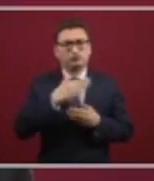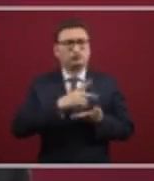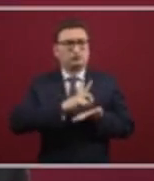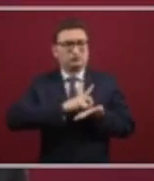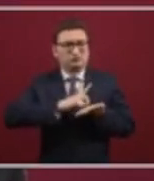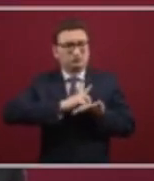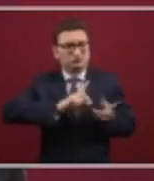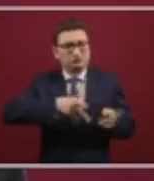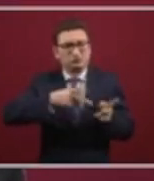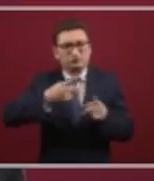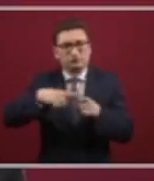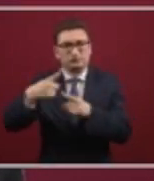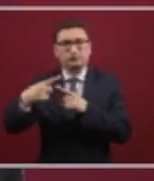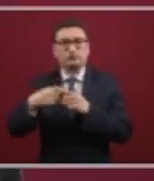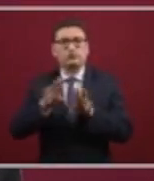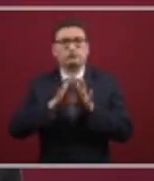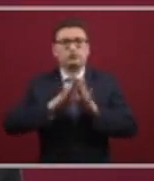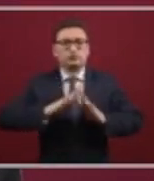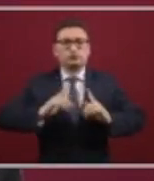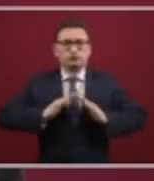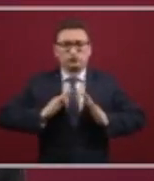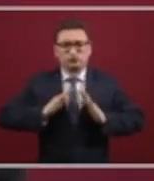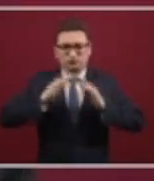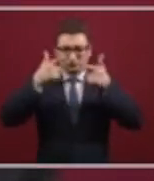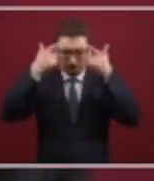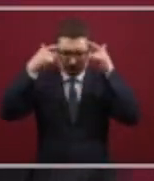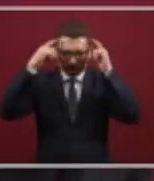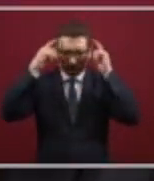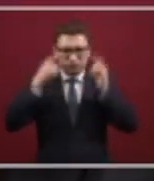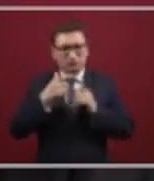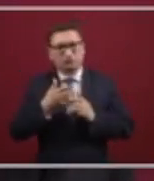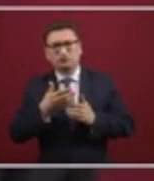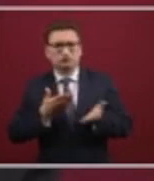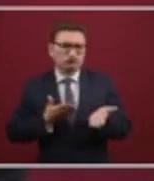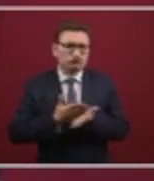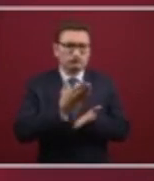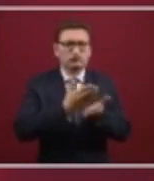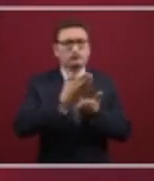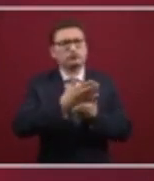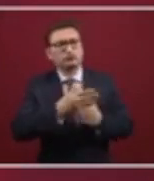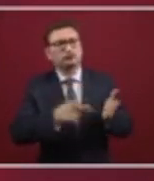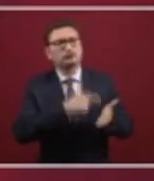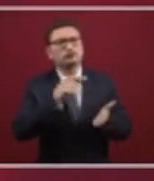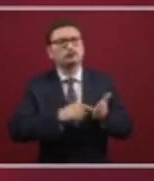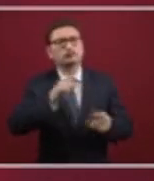se están clausurando